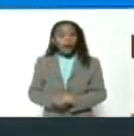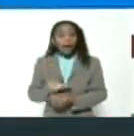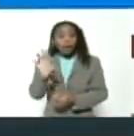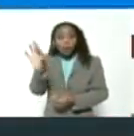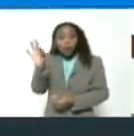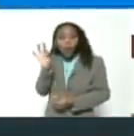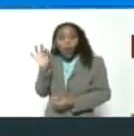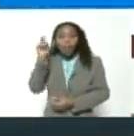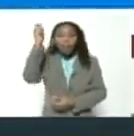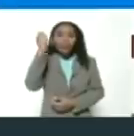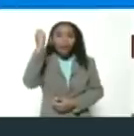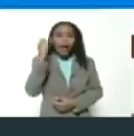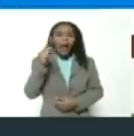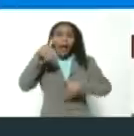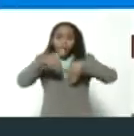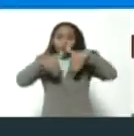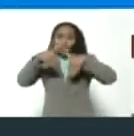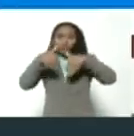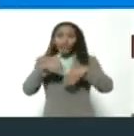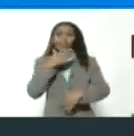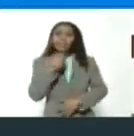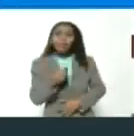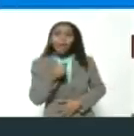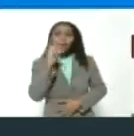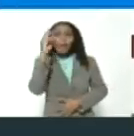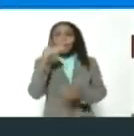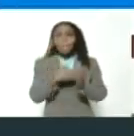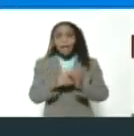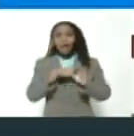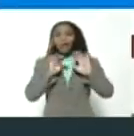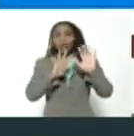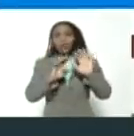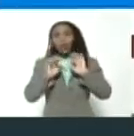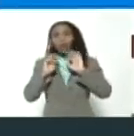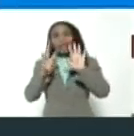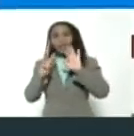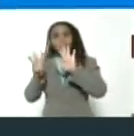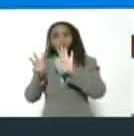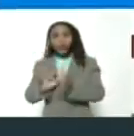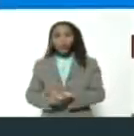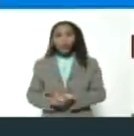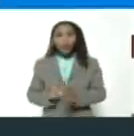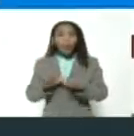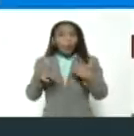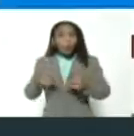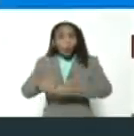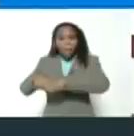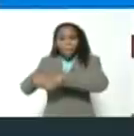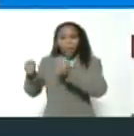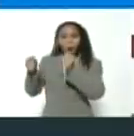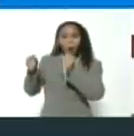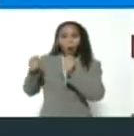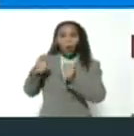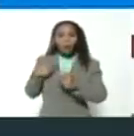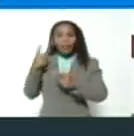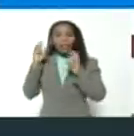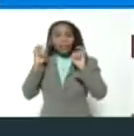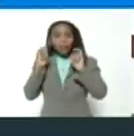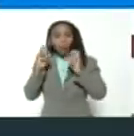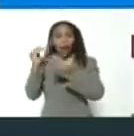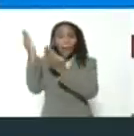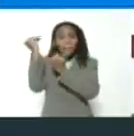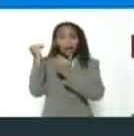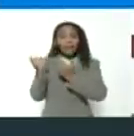elegido diputado en las elecciones de diciembre del 88, cuando irrumpió la causa R como una esperanza